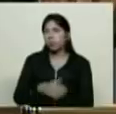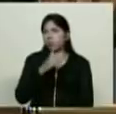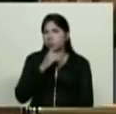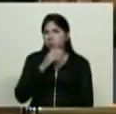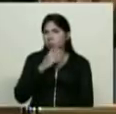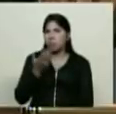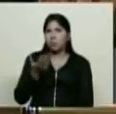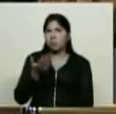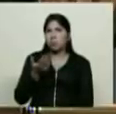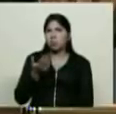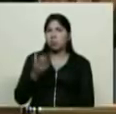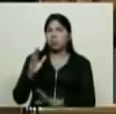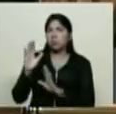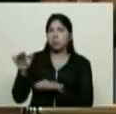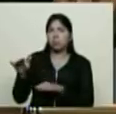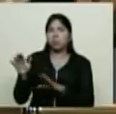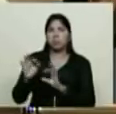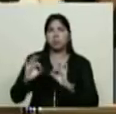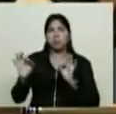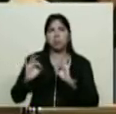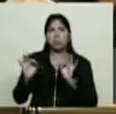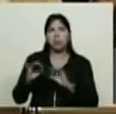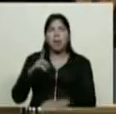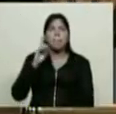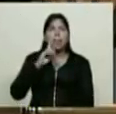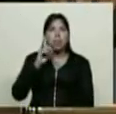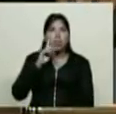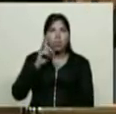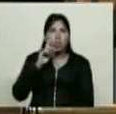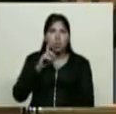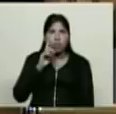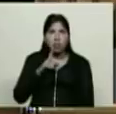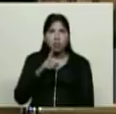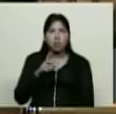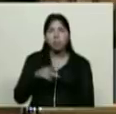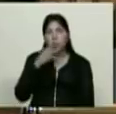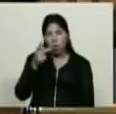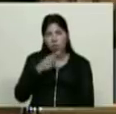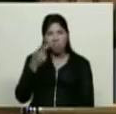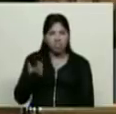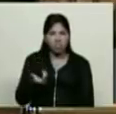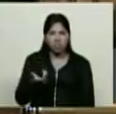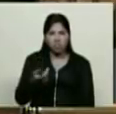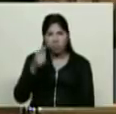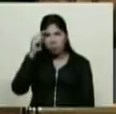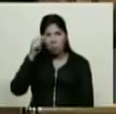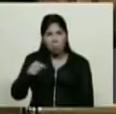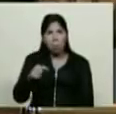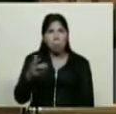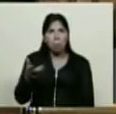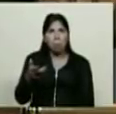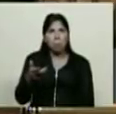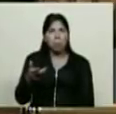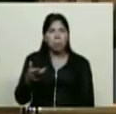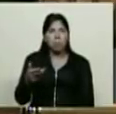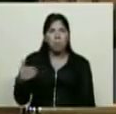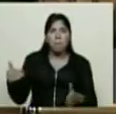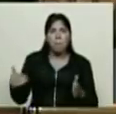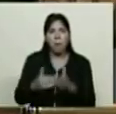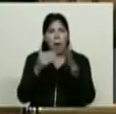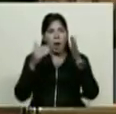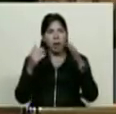e incluso no es más que una falacia de carácter político con el único propósito de transgredir